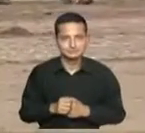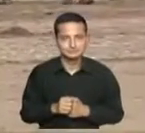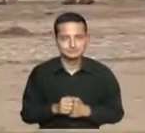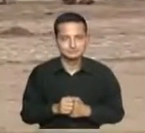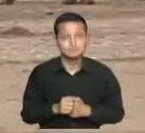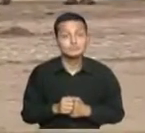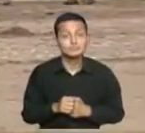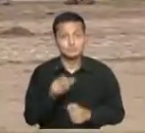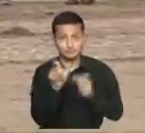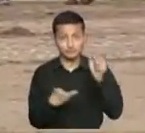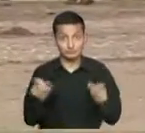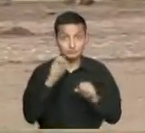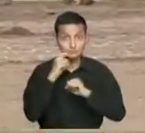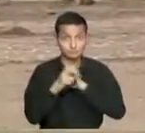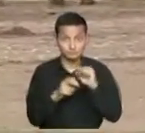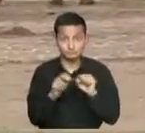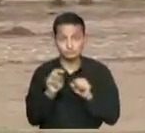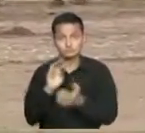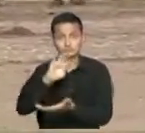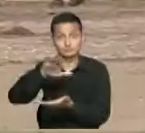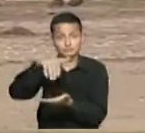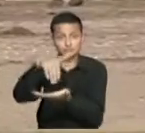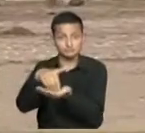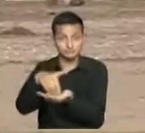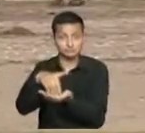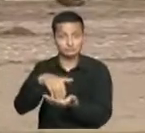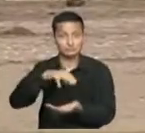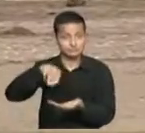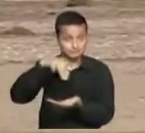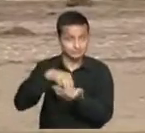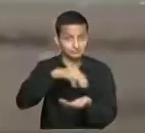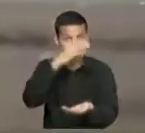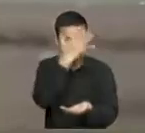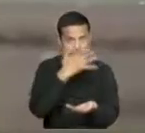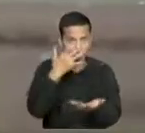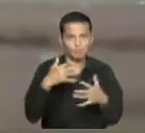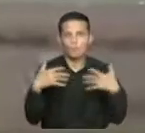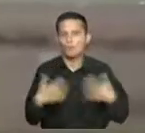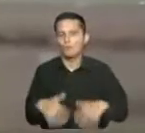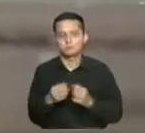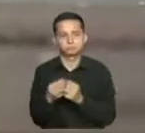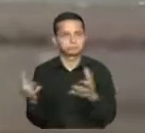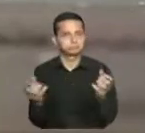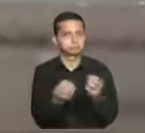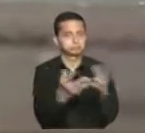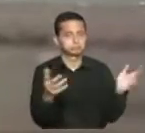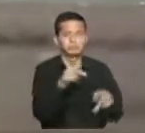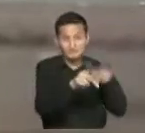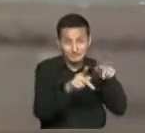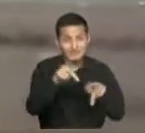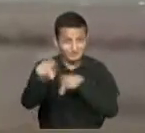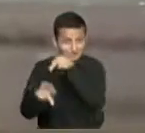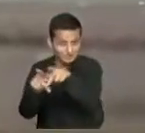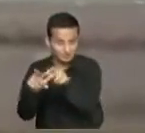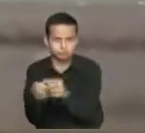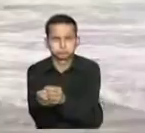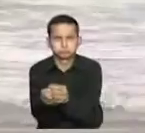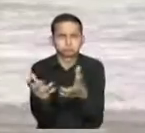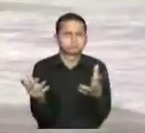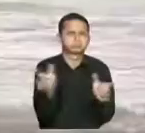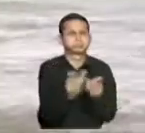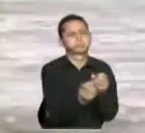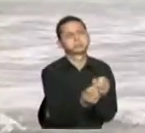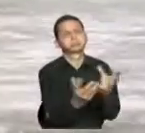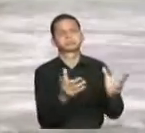La llegada de turistas a Manabí y Esmeraldas superó expectativas. Las playas de estas provincias estuvieron